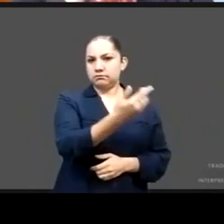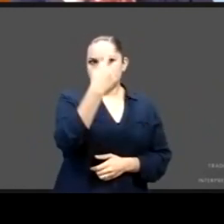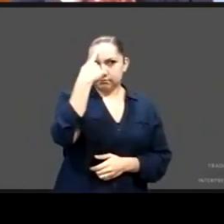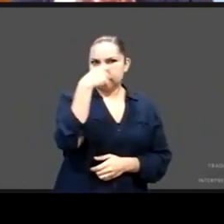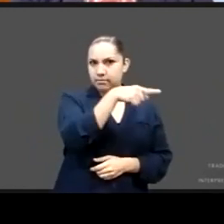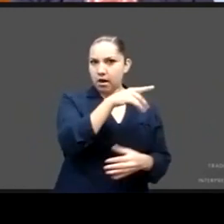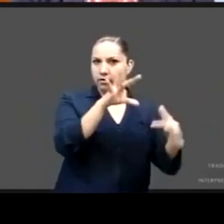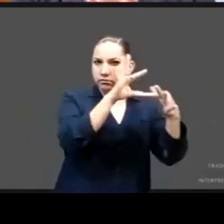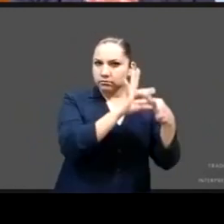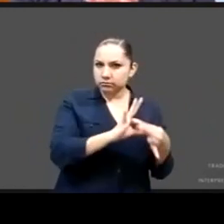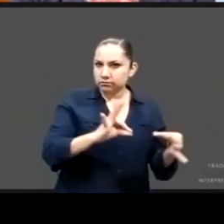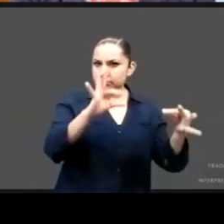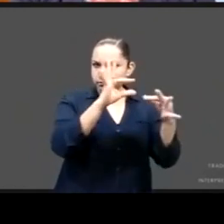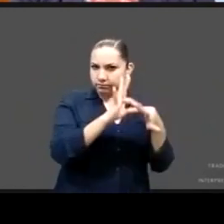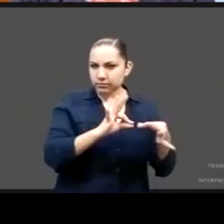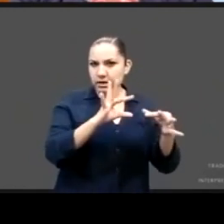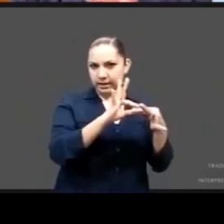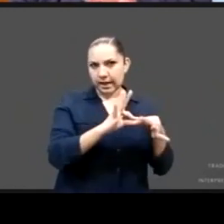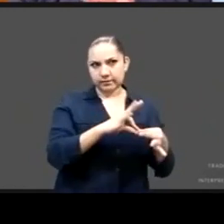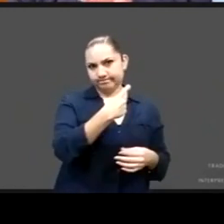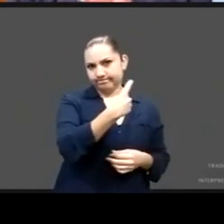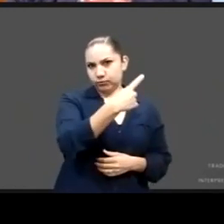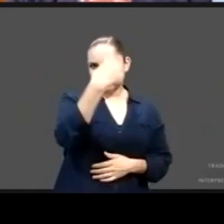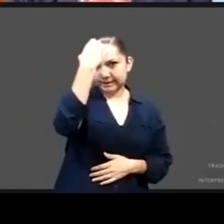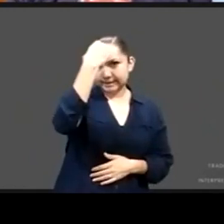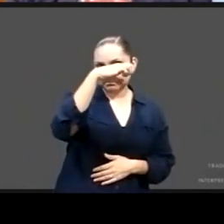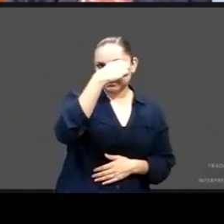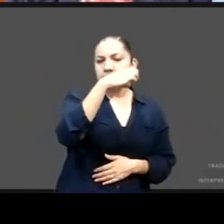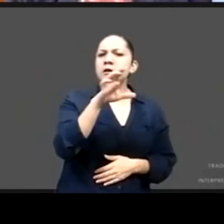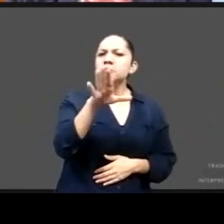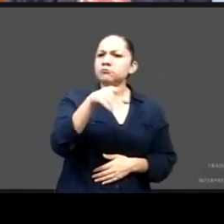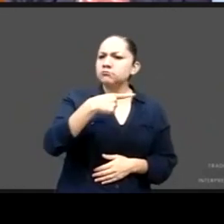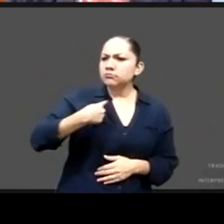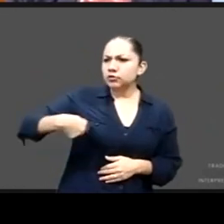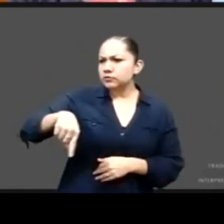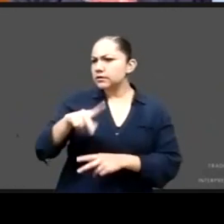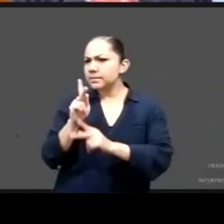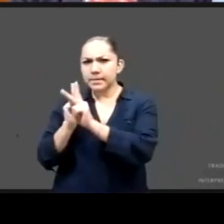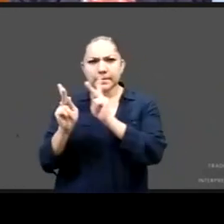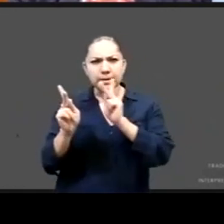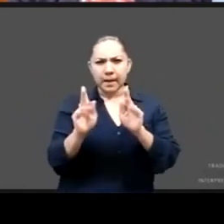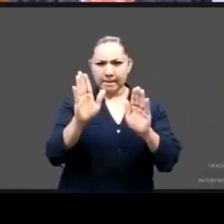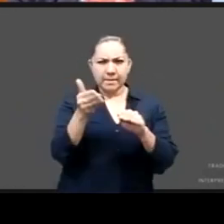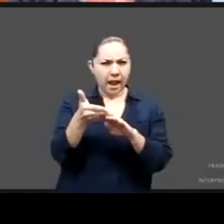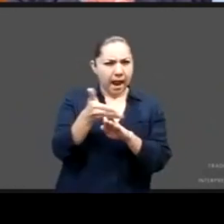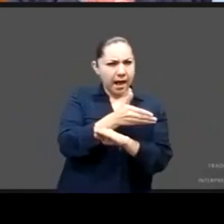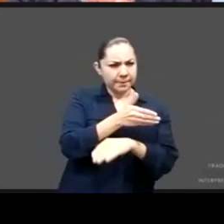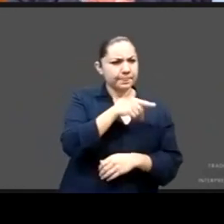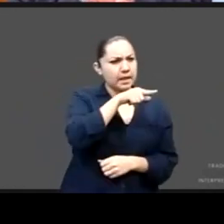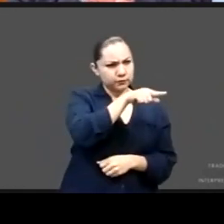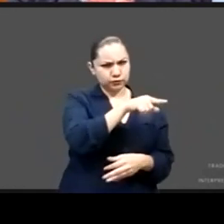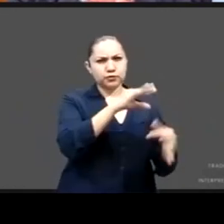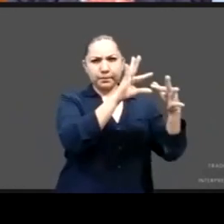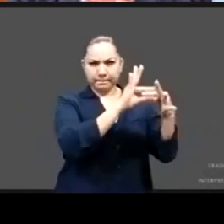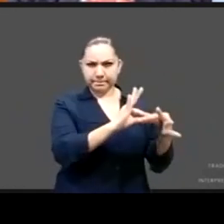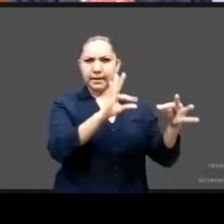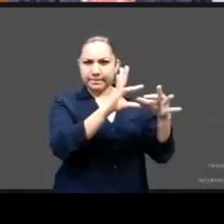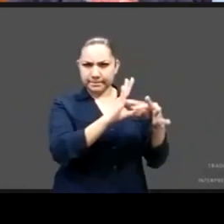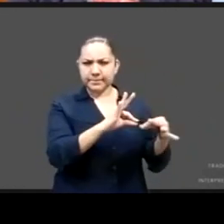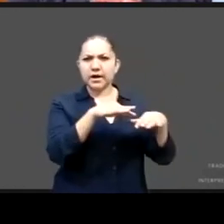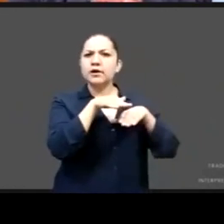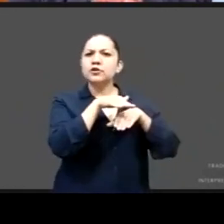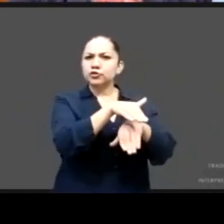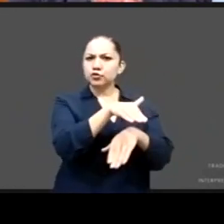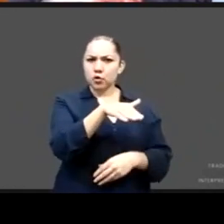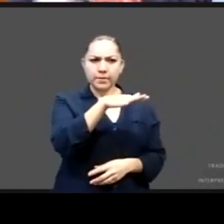previamente a esta reflexión con estos colegas tiene que ver con una experiencia de Acapulco